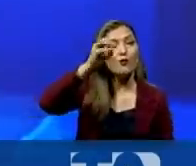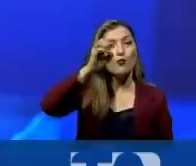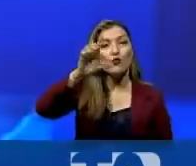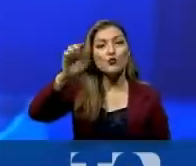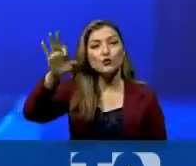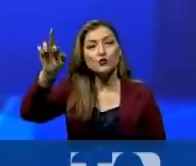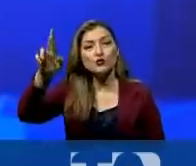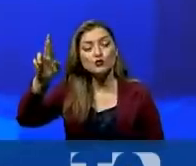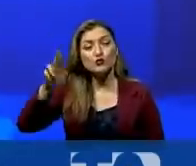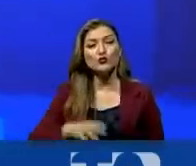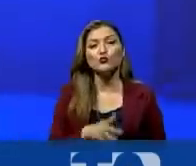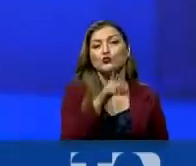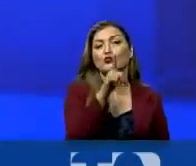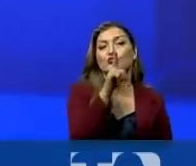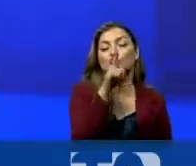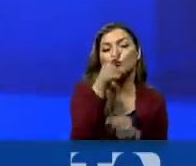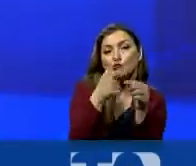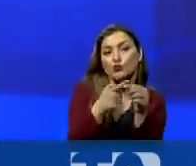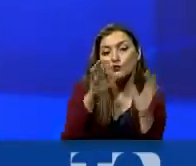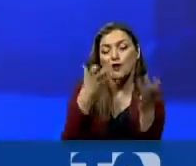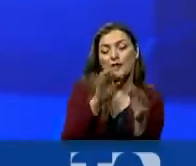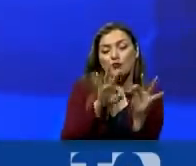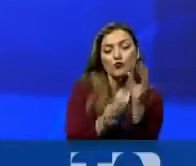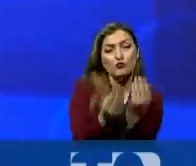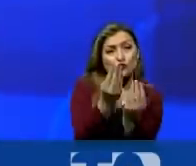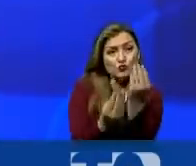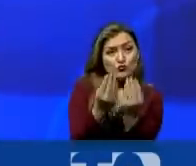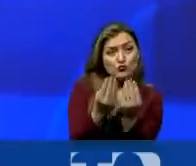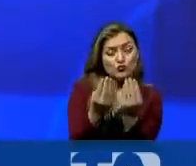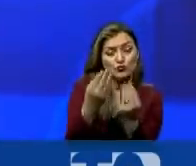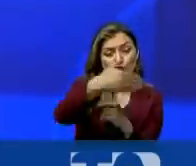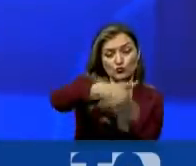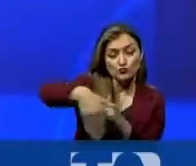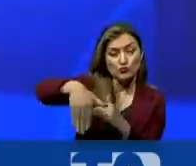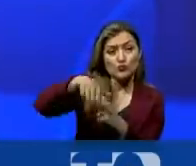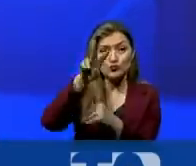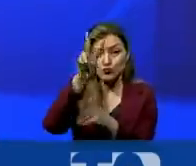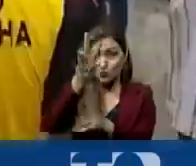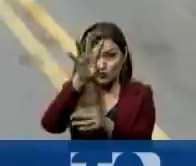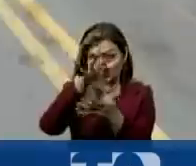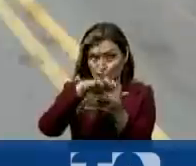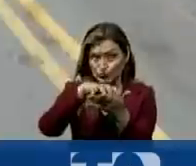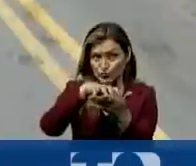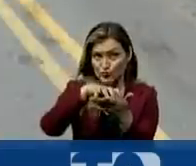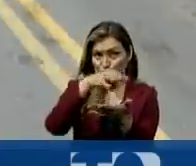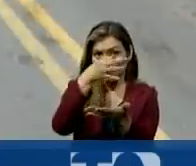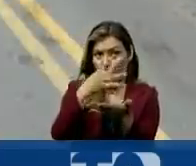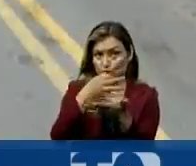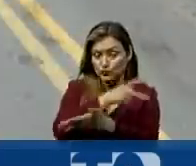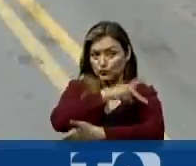entre latacunga y quito en el límite de las dos provincias / cotopaxi pichincha